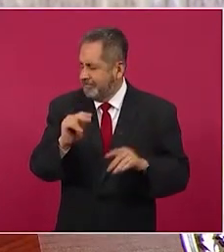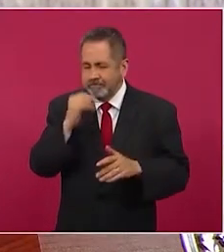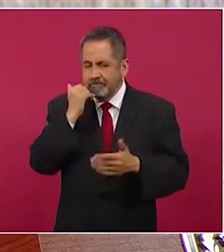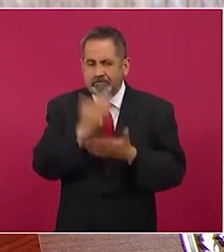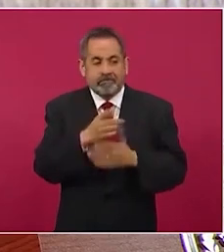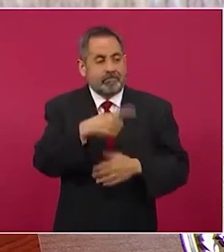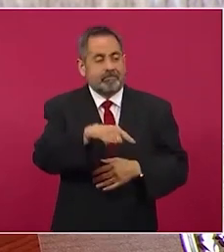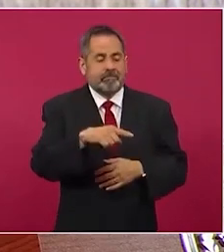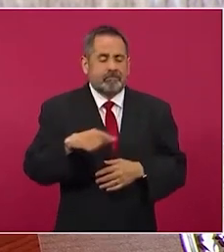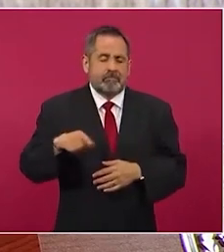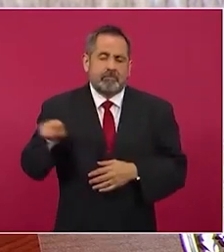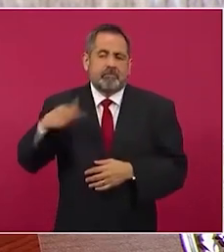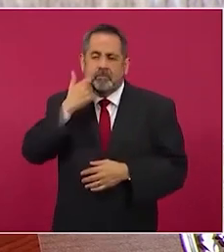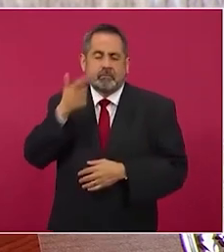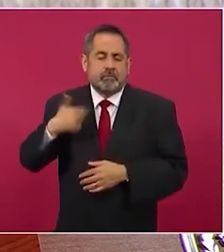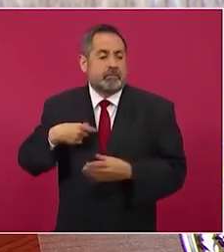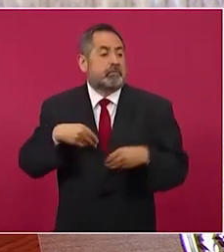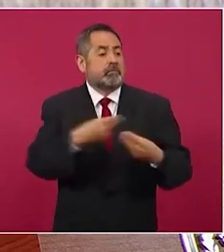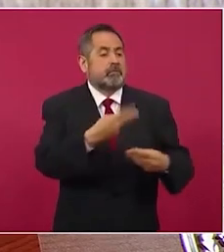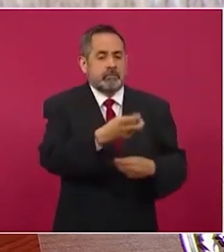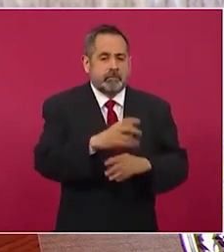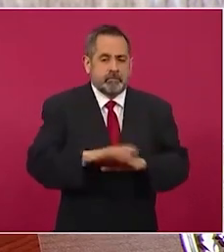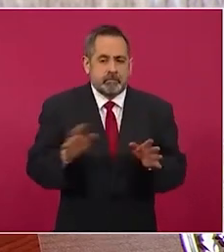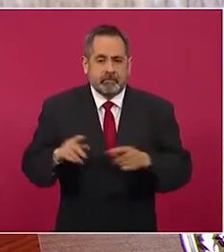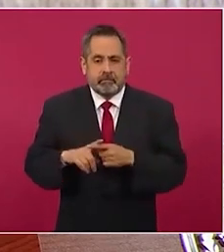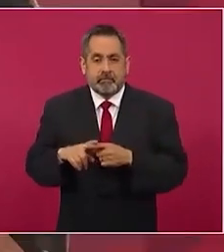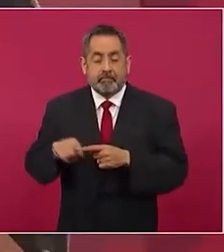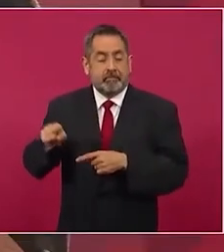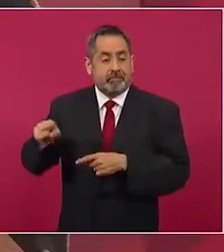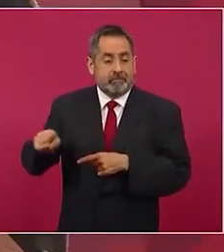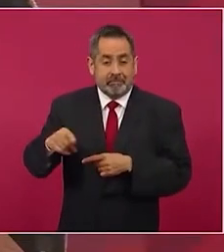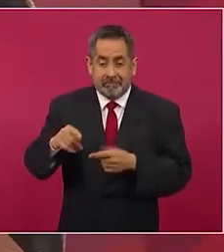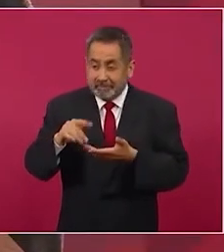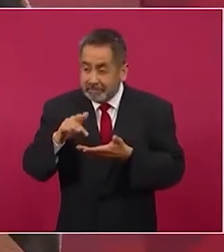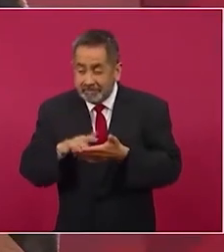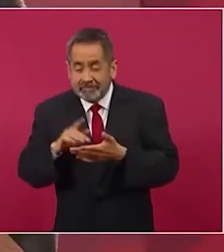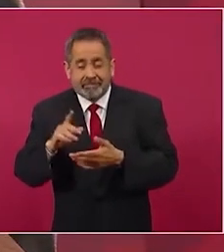No les gusta ya. El caballo relincha,